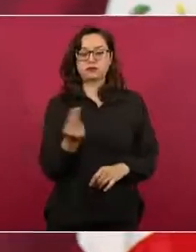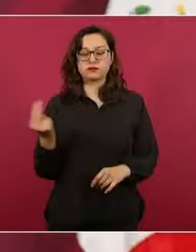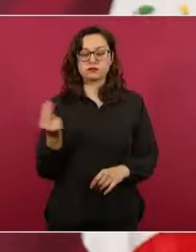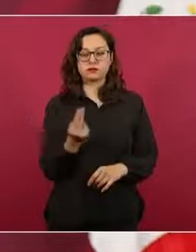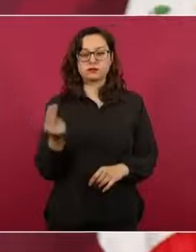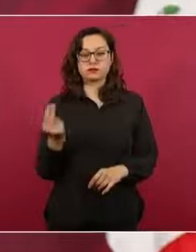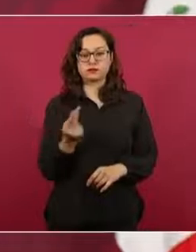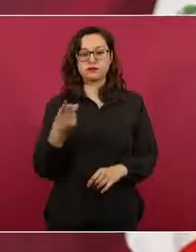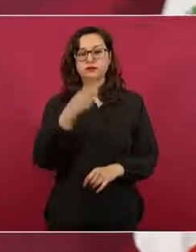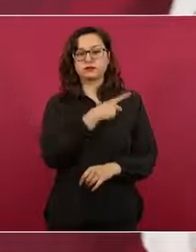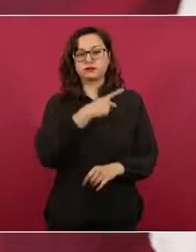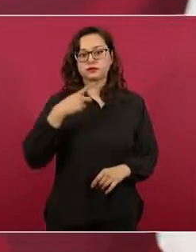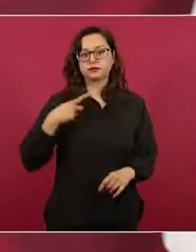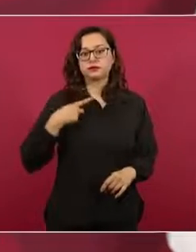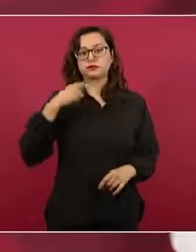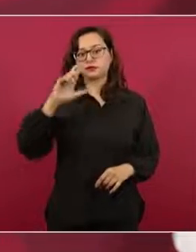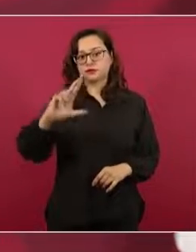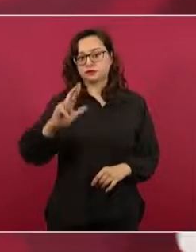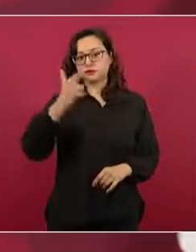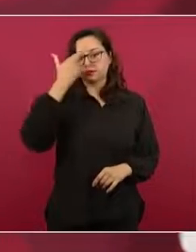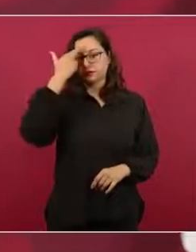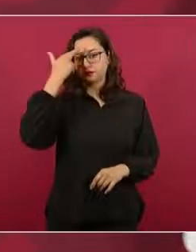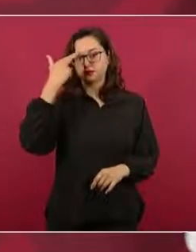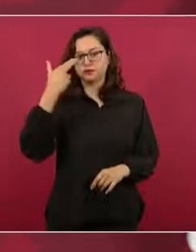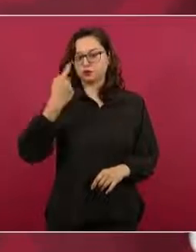constitucionales de nuestra política exterior: